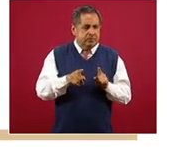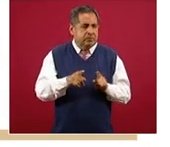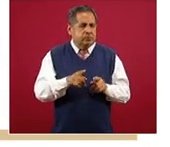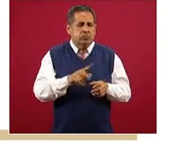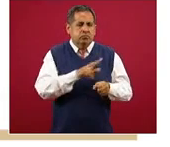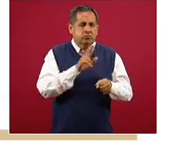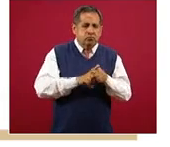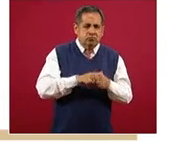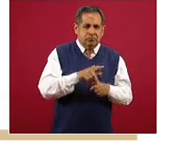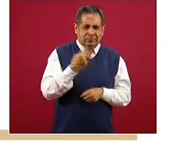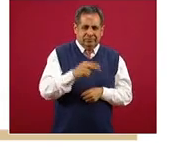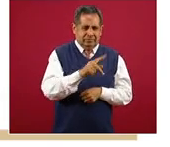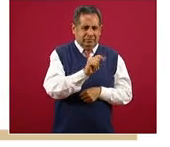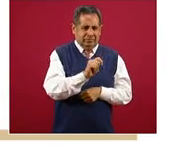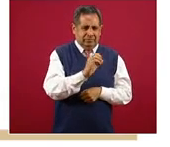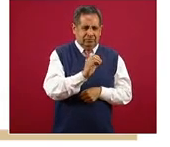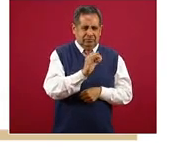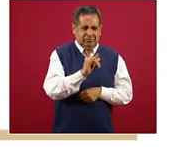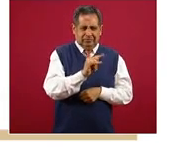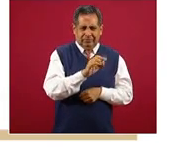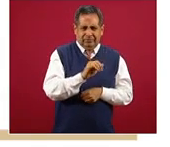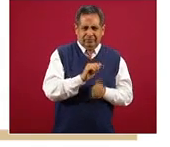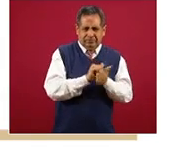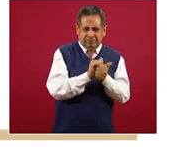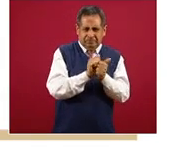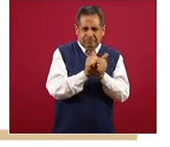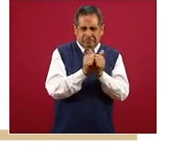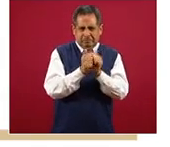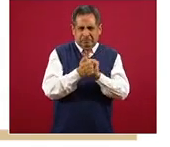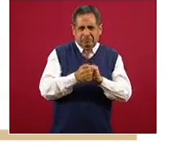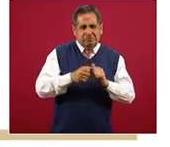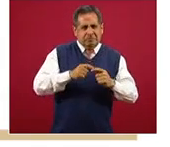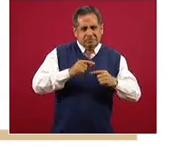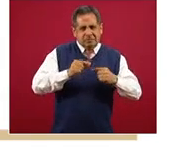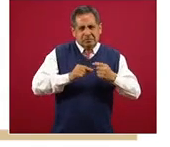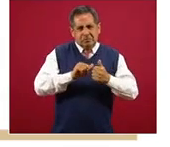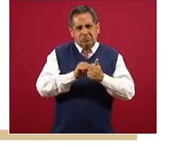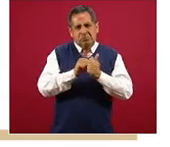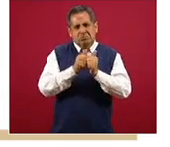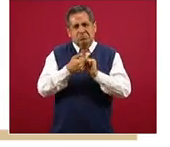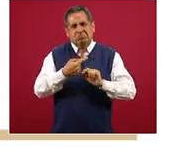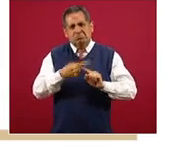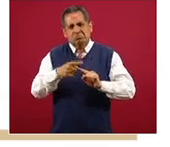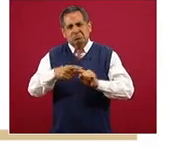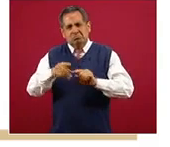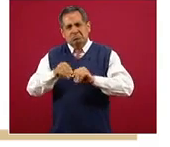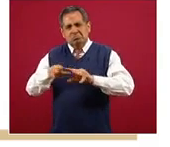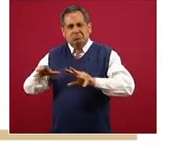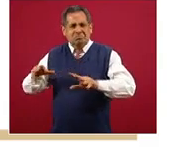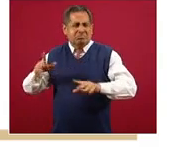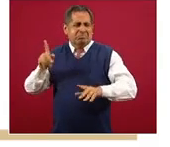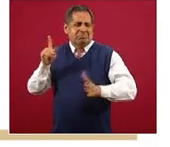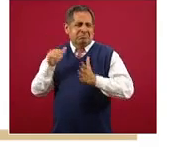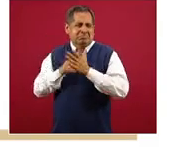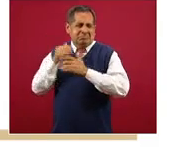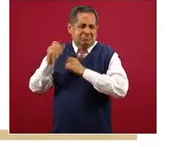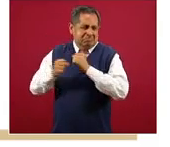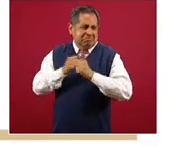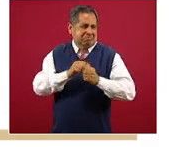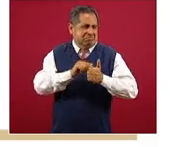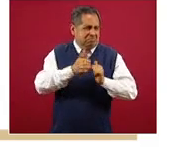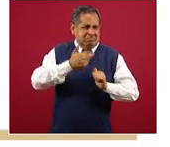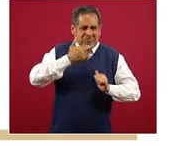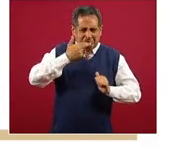silvestre, teocintle, a lo largo de décadas, siglos y milenios de